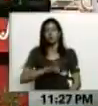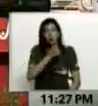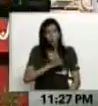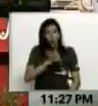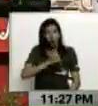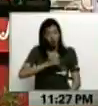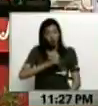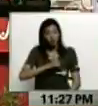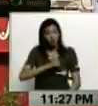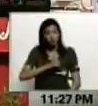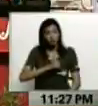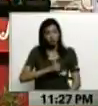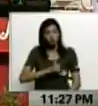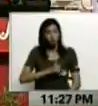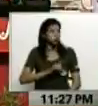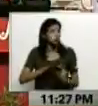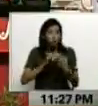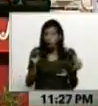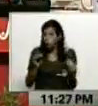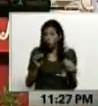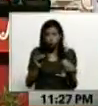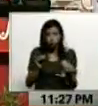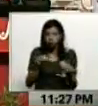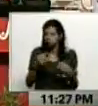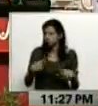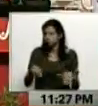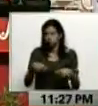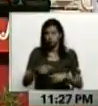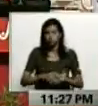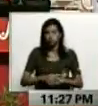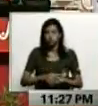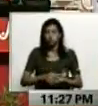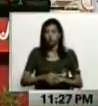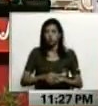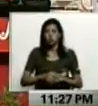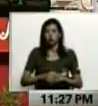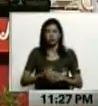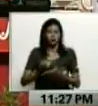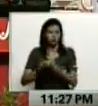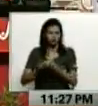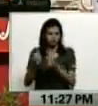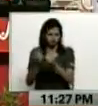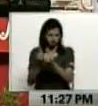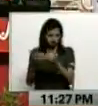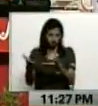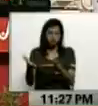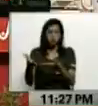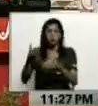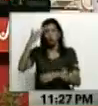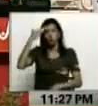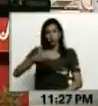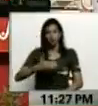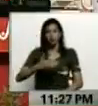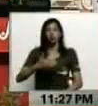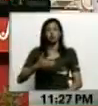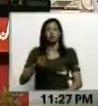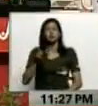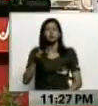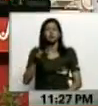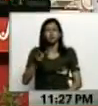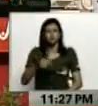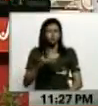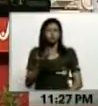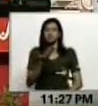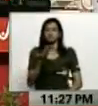aguantan aguantan de todo pues usted los compañeros de la guardia nacional cuando estaba en